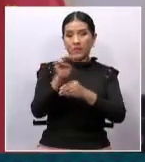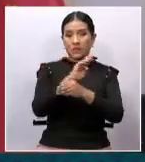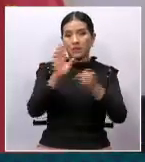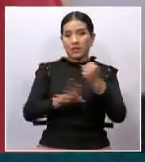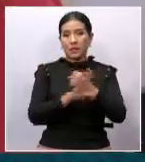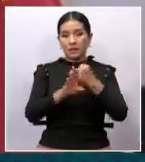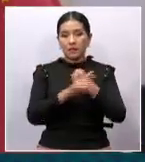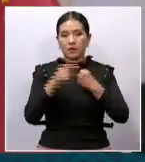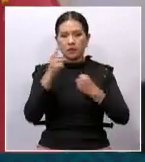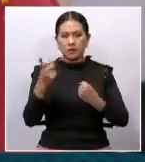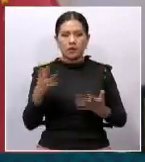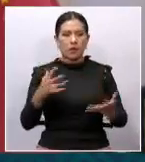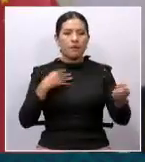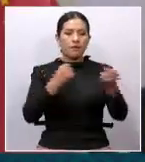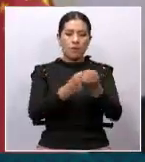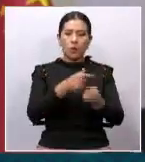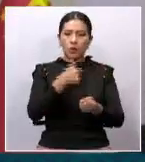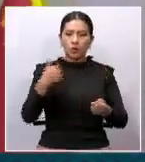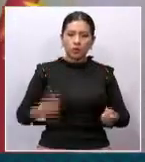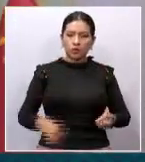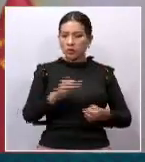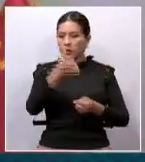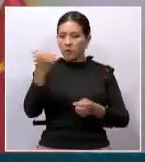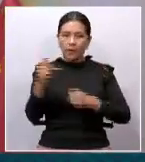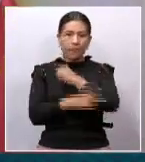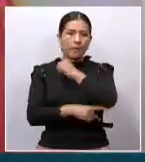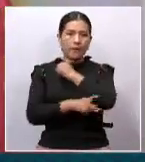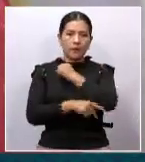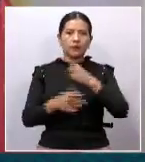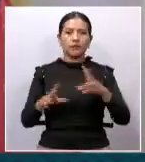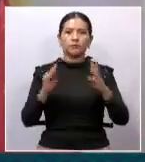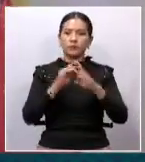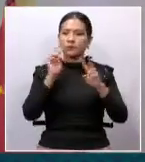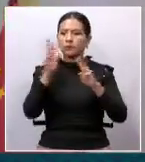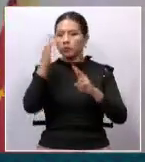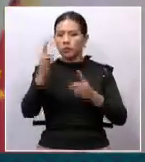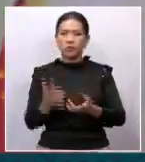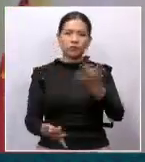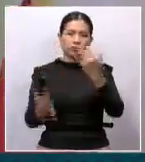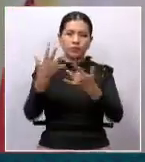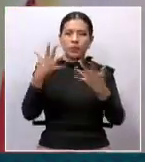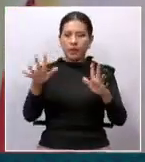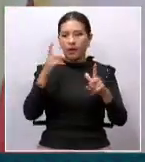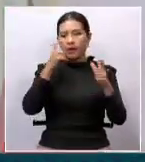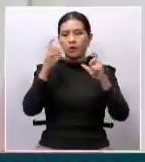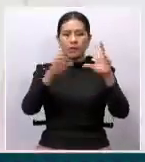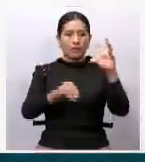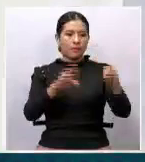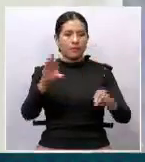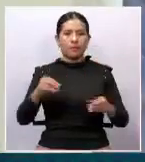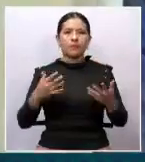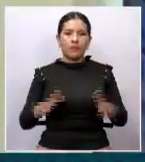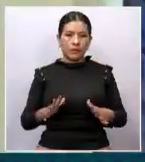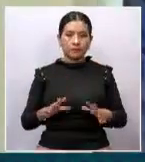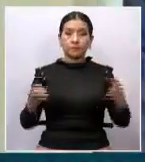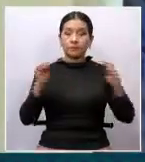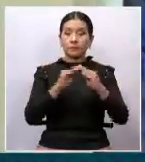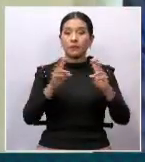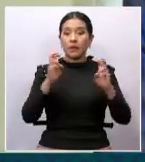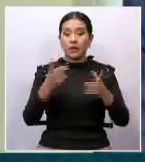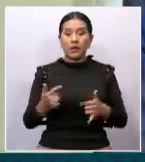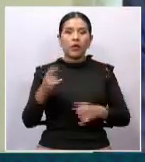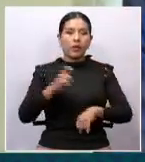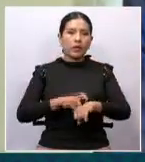el apoyo de China y otros países durante los incendios que fueron controlados. Esta etapa de posincendios va a ser una etapa